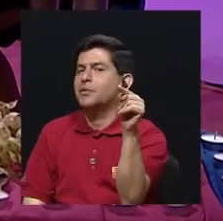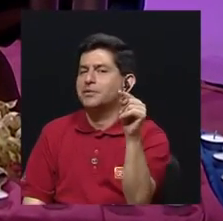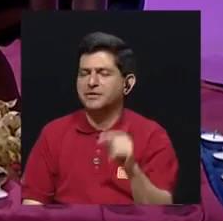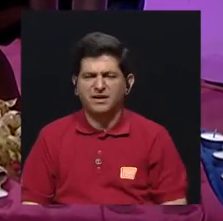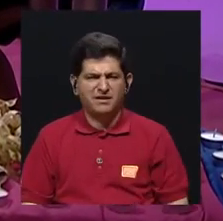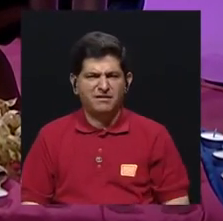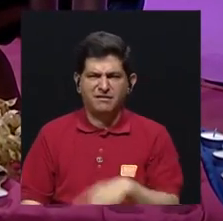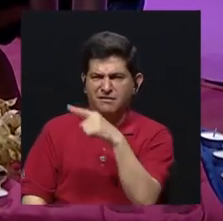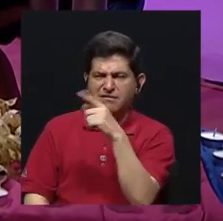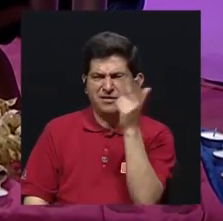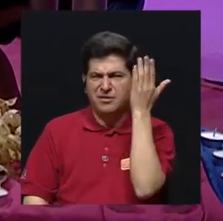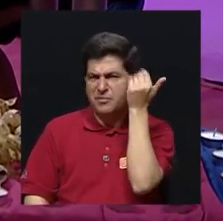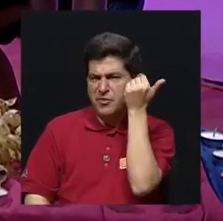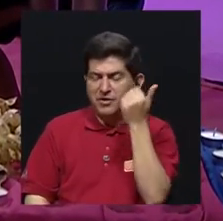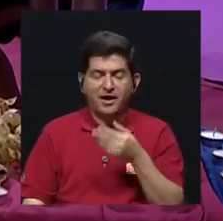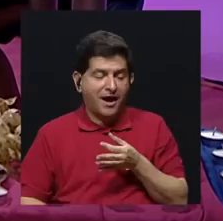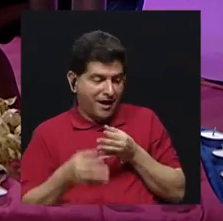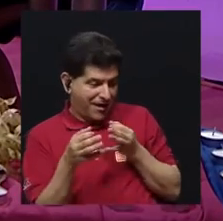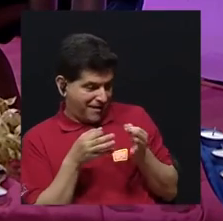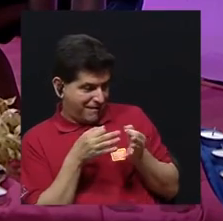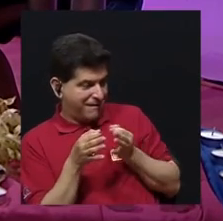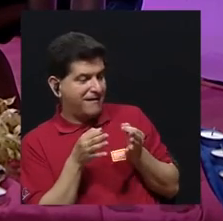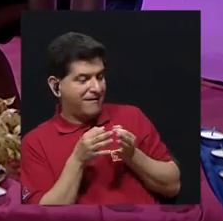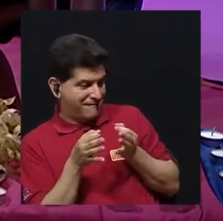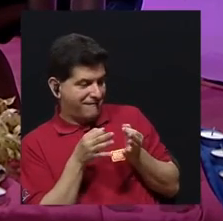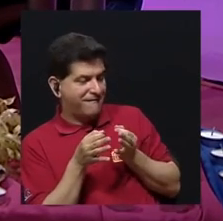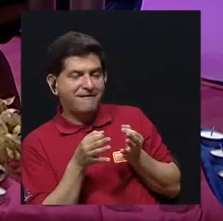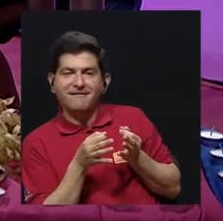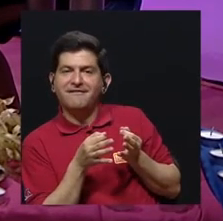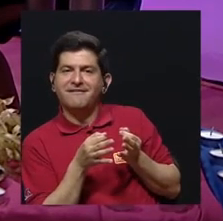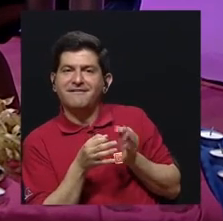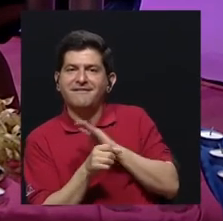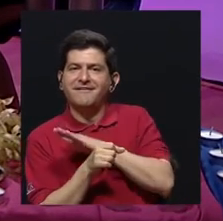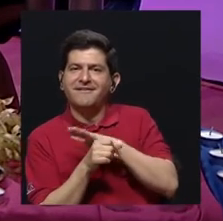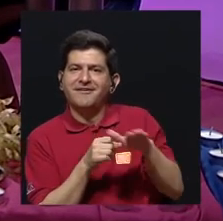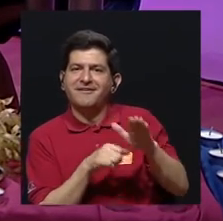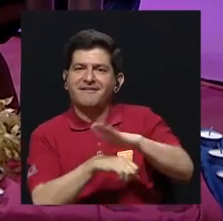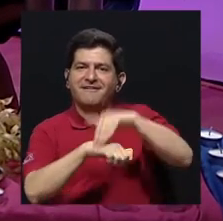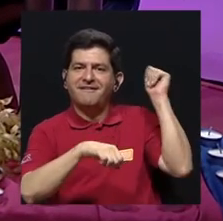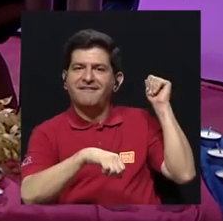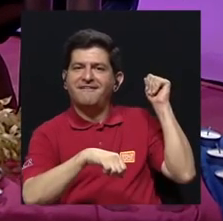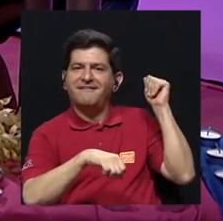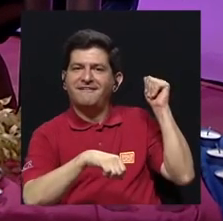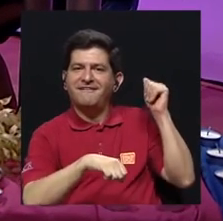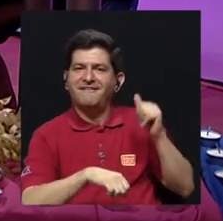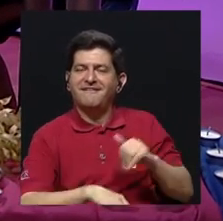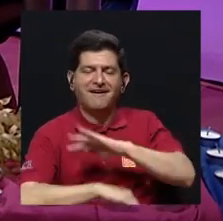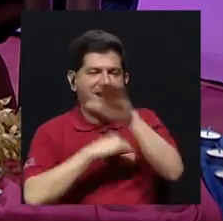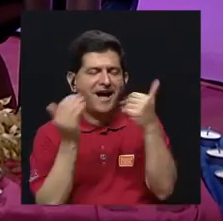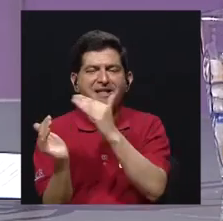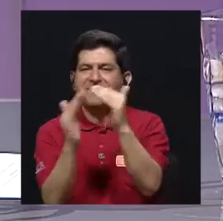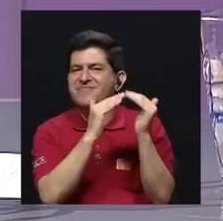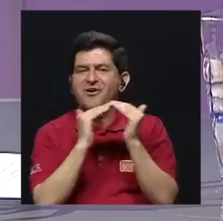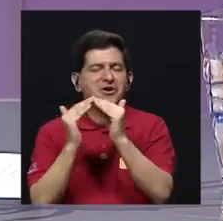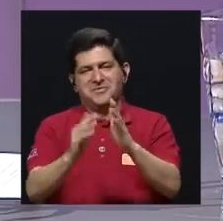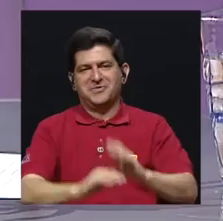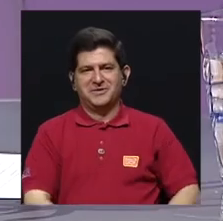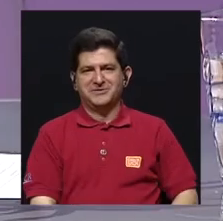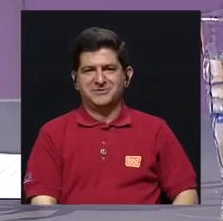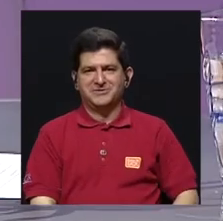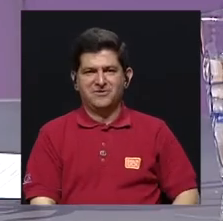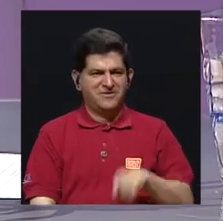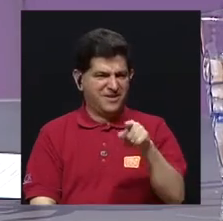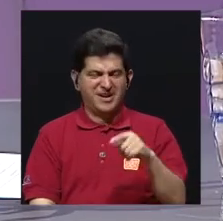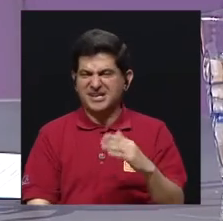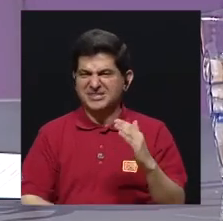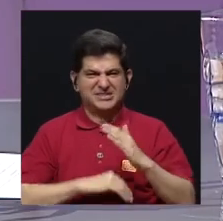pregunta, ¿por qué están ahí? Entonces nosotros les explicamos, ¿verdad? Entonces es totalmente un llamado a toda la población que